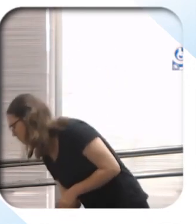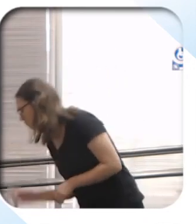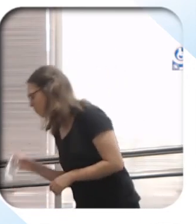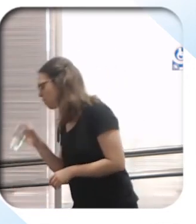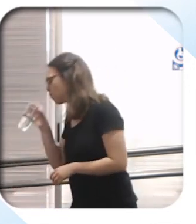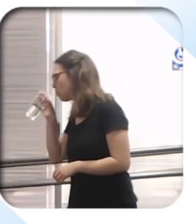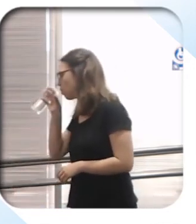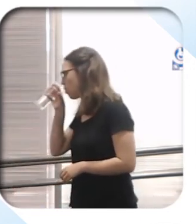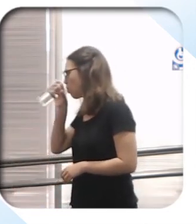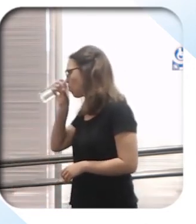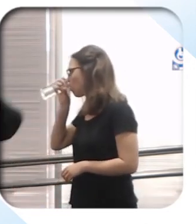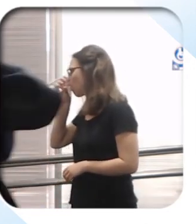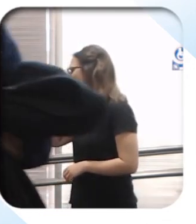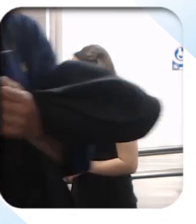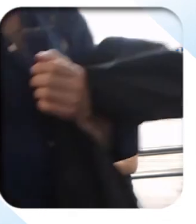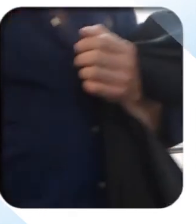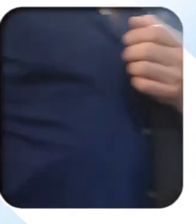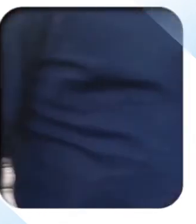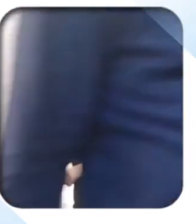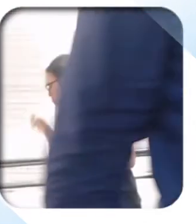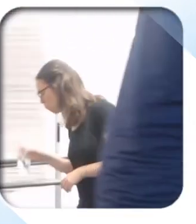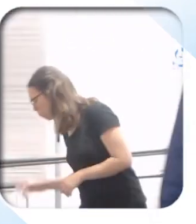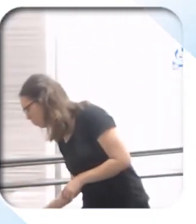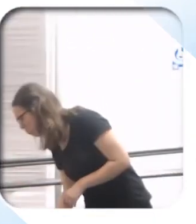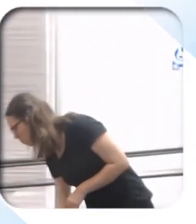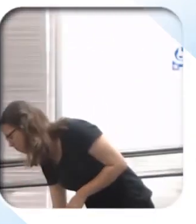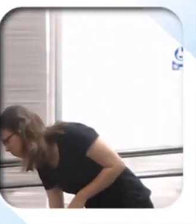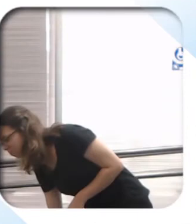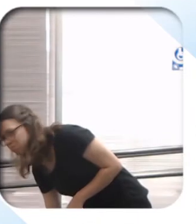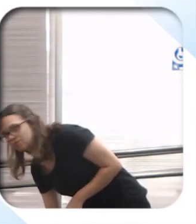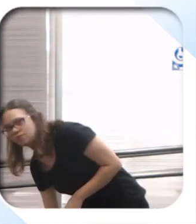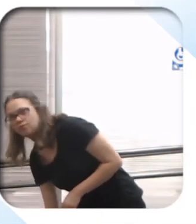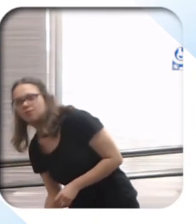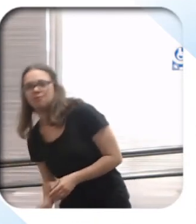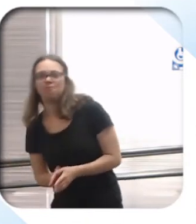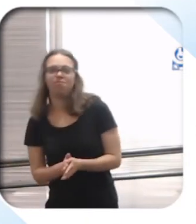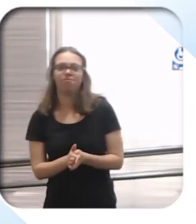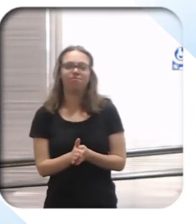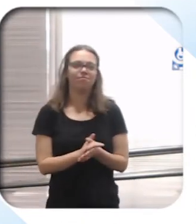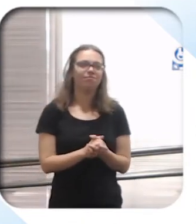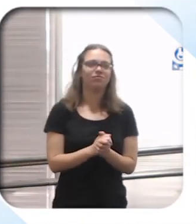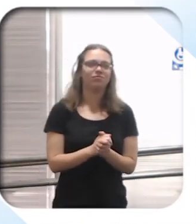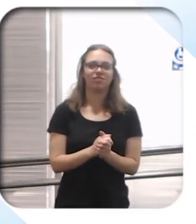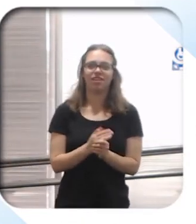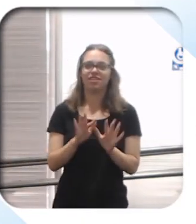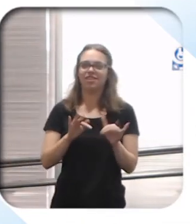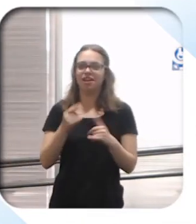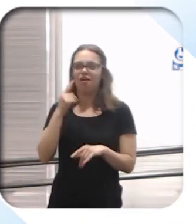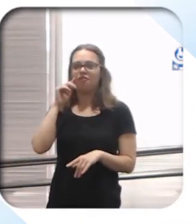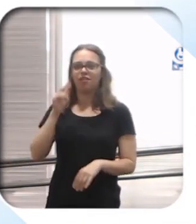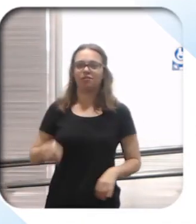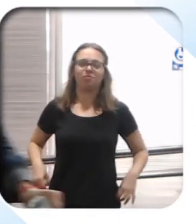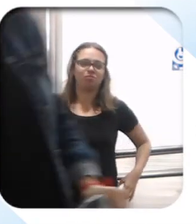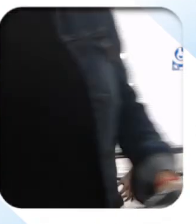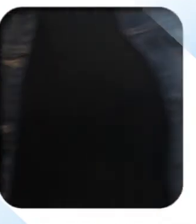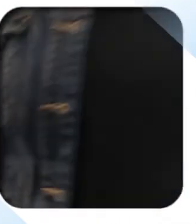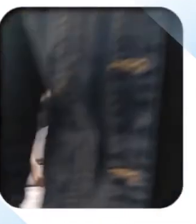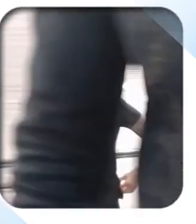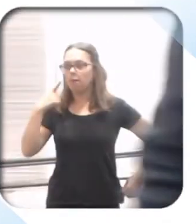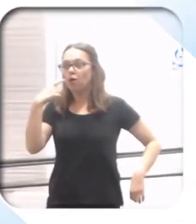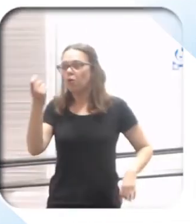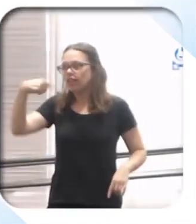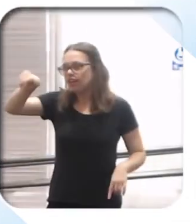Ah, no se preocupen que soy la última y veo todas las caritas de todos y me pongo los lentes porque